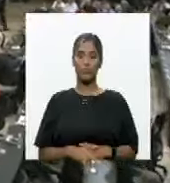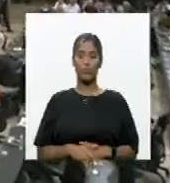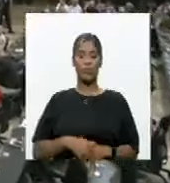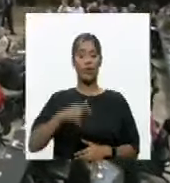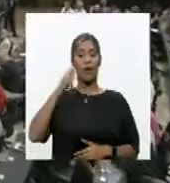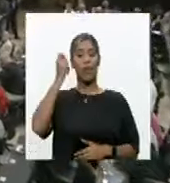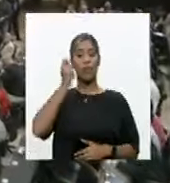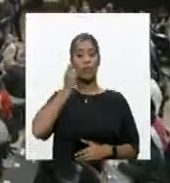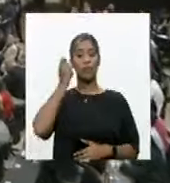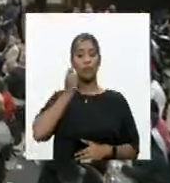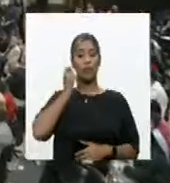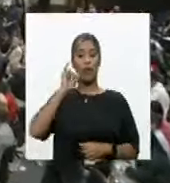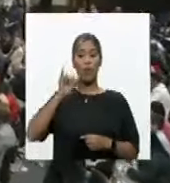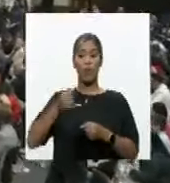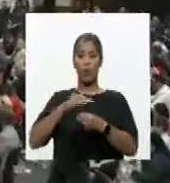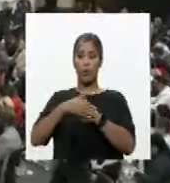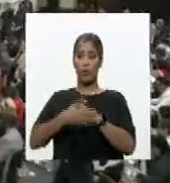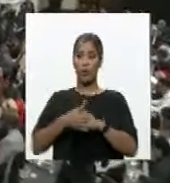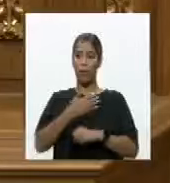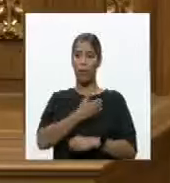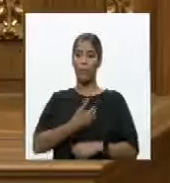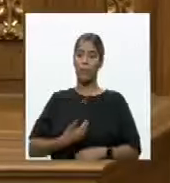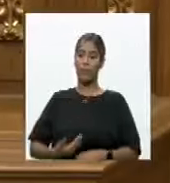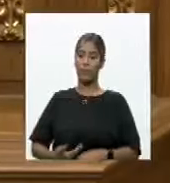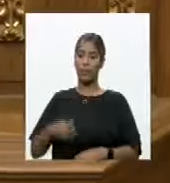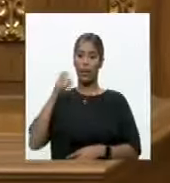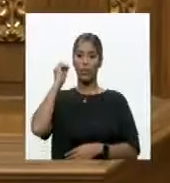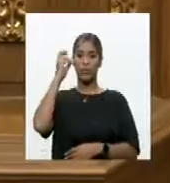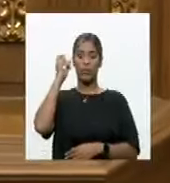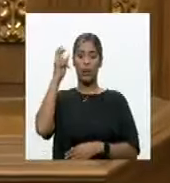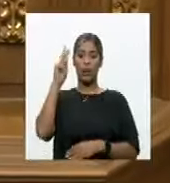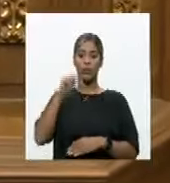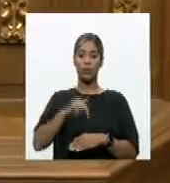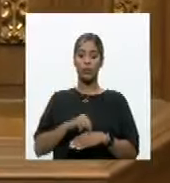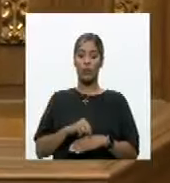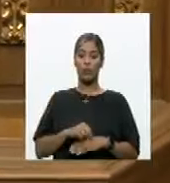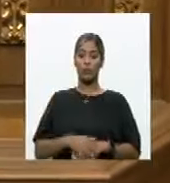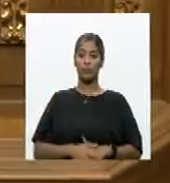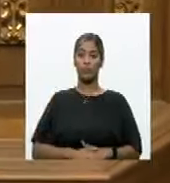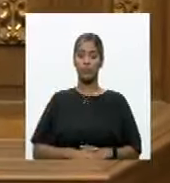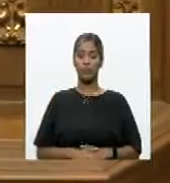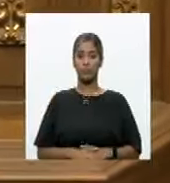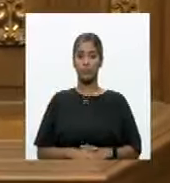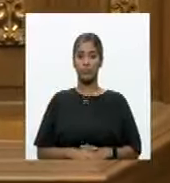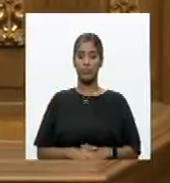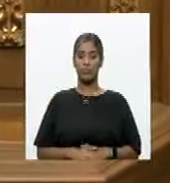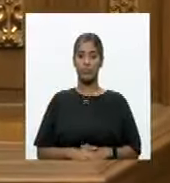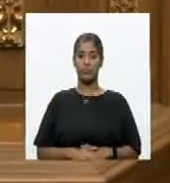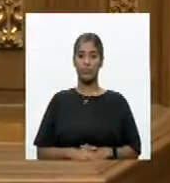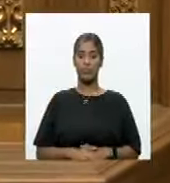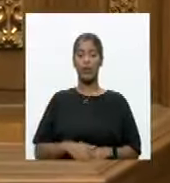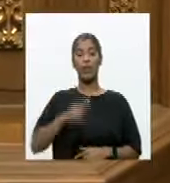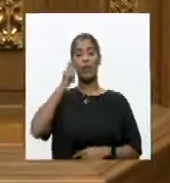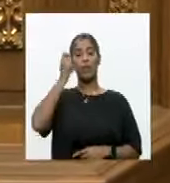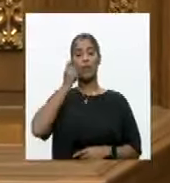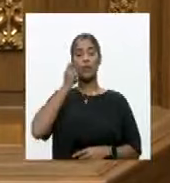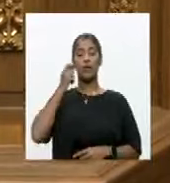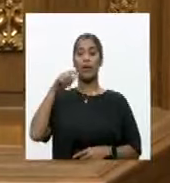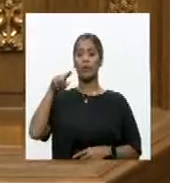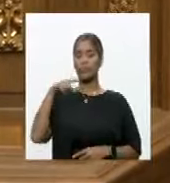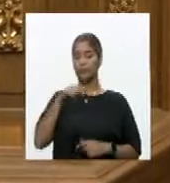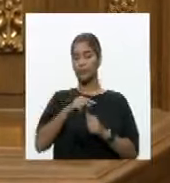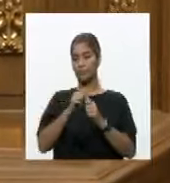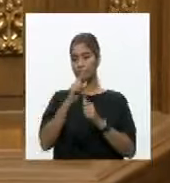Diputado Jorge Rodríguez, presidente de la Asamblea Nacional de la República Bolivariana de Venezuela, diputado Pedro